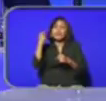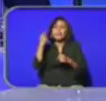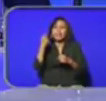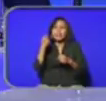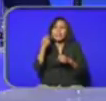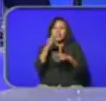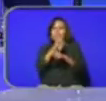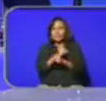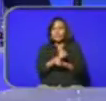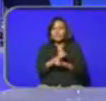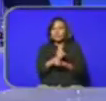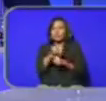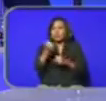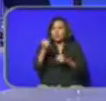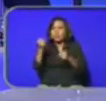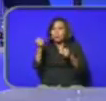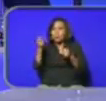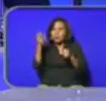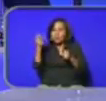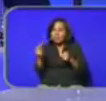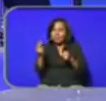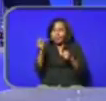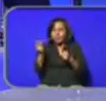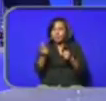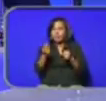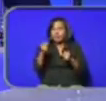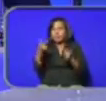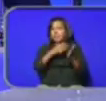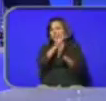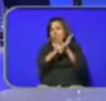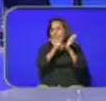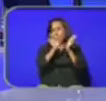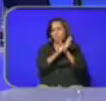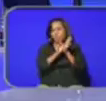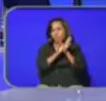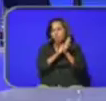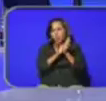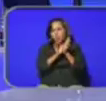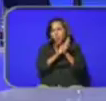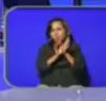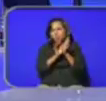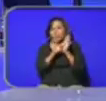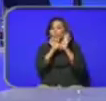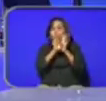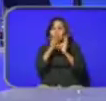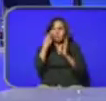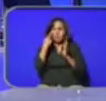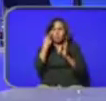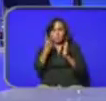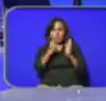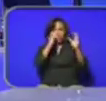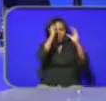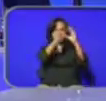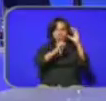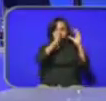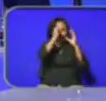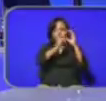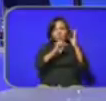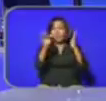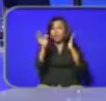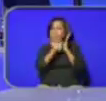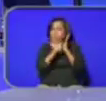como bien lo dijeron panelistas que antecedieron o el reportaje que ustedes hicieron, que la parte técnica se convierte en un